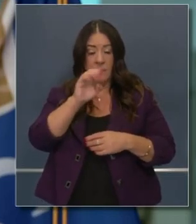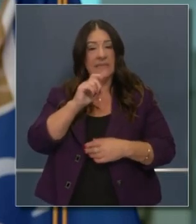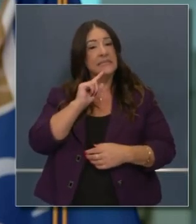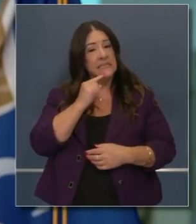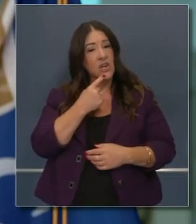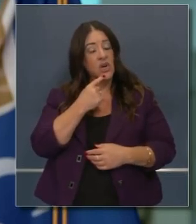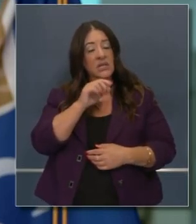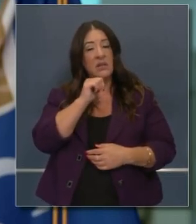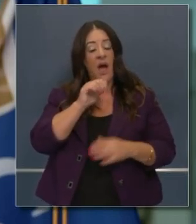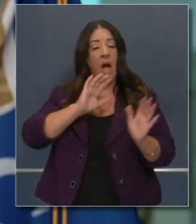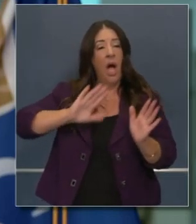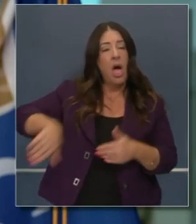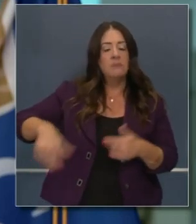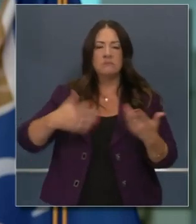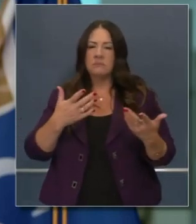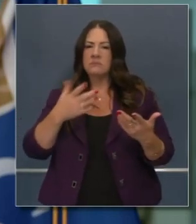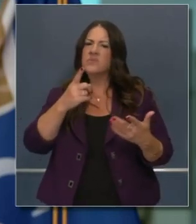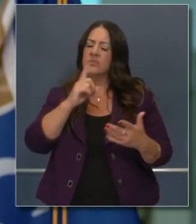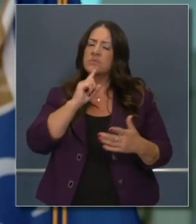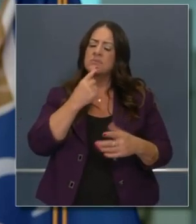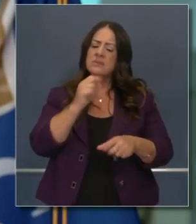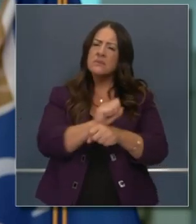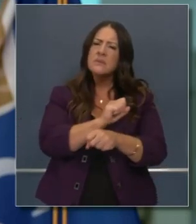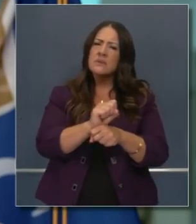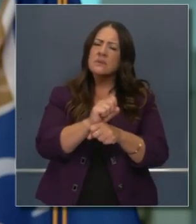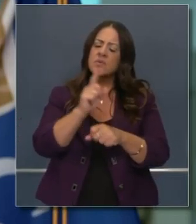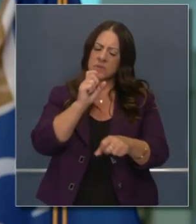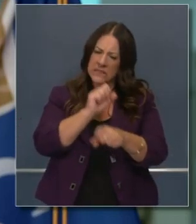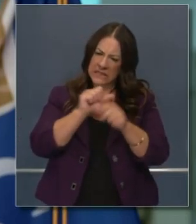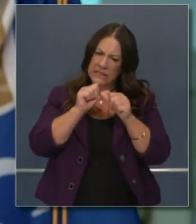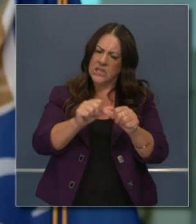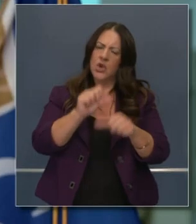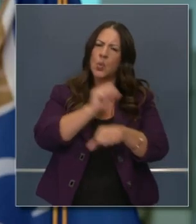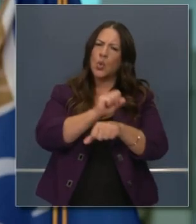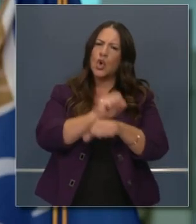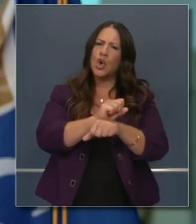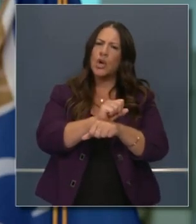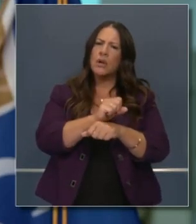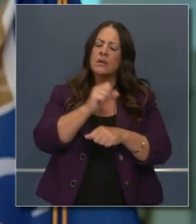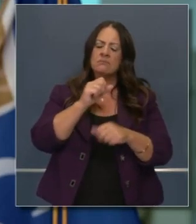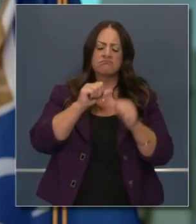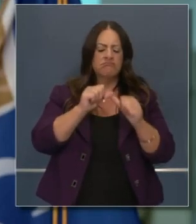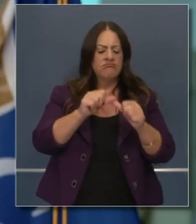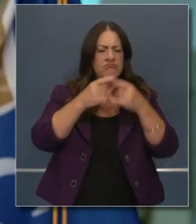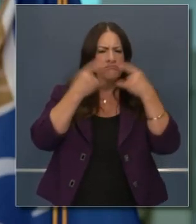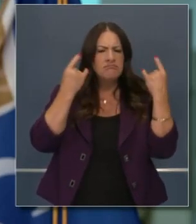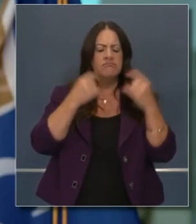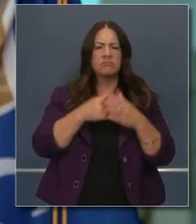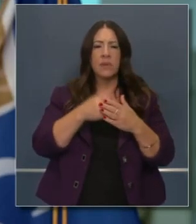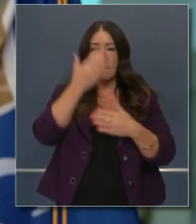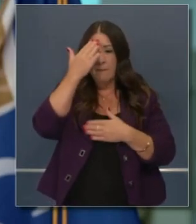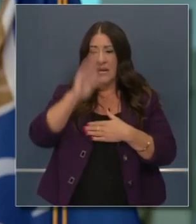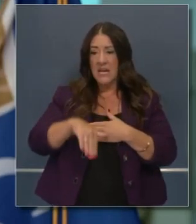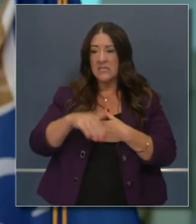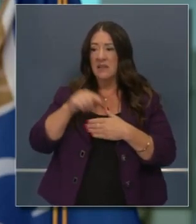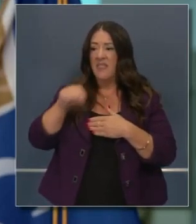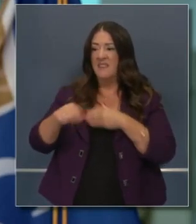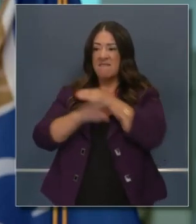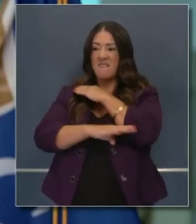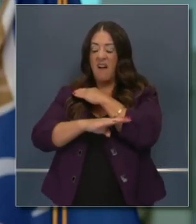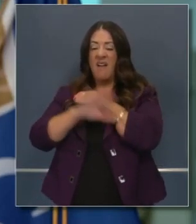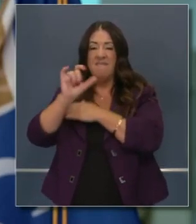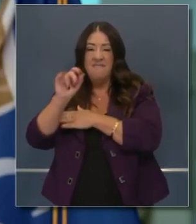Si la gente puede tomar esto en serio, sin bajar la guardia, esta transición al otoño, y espero que para